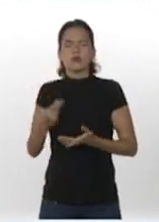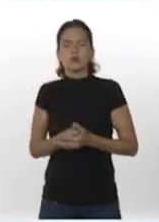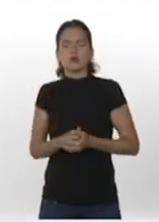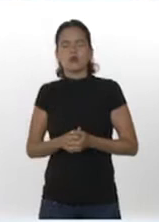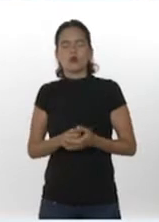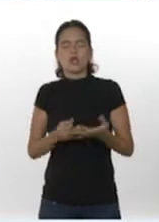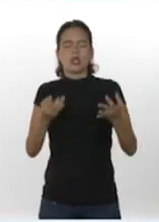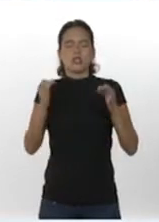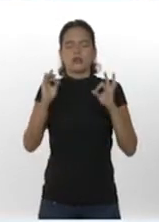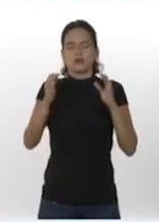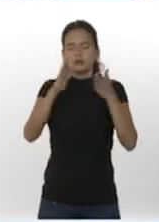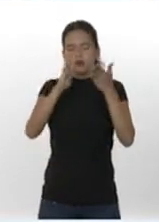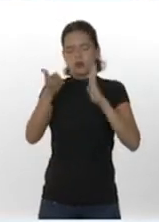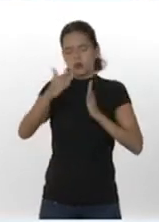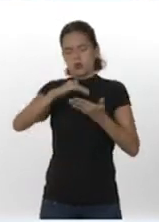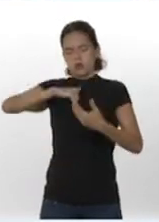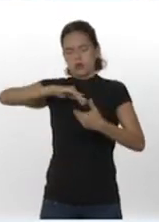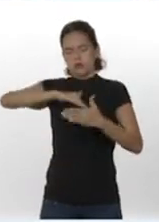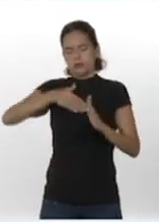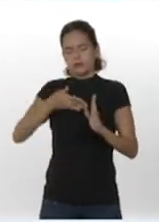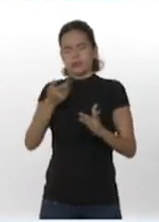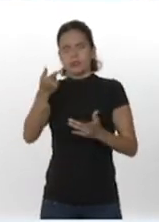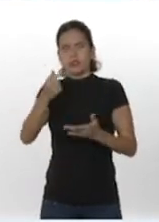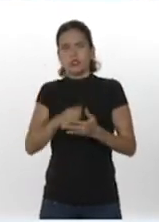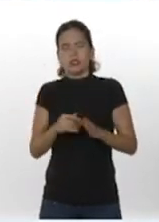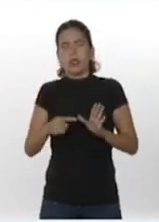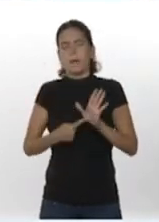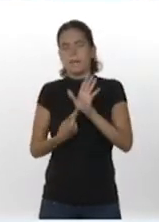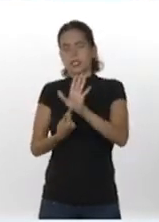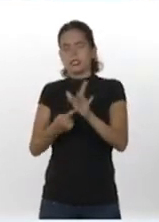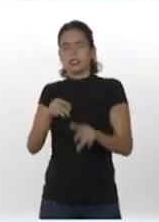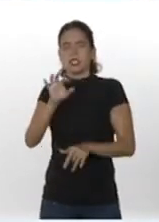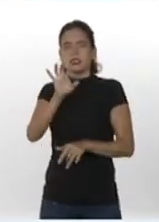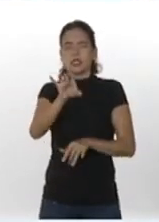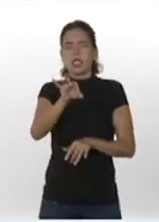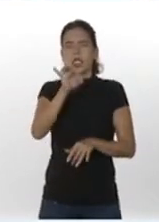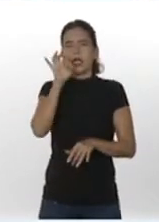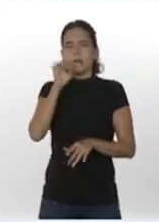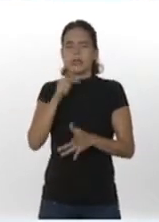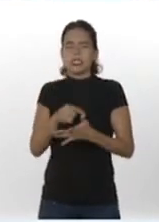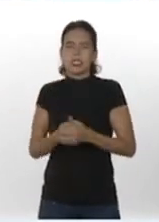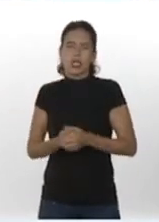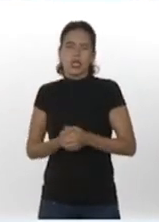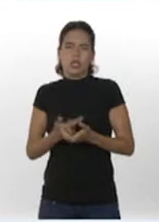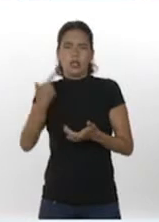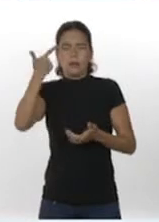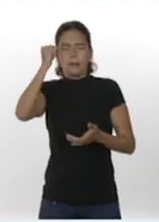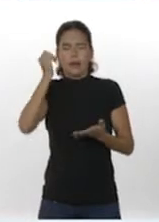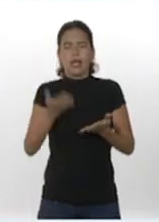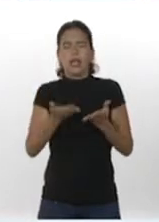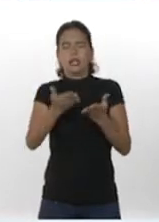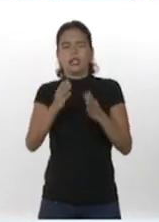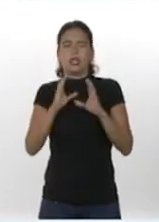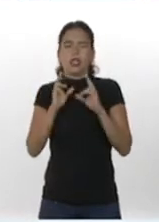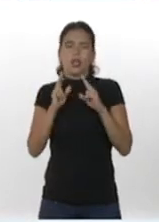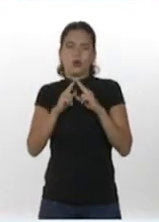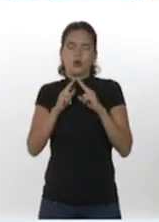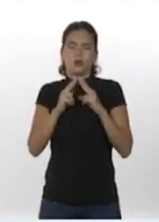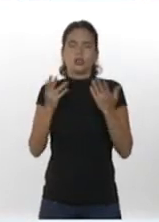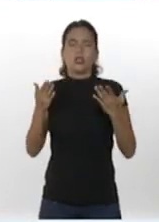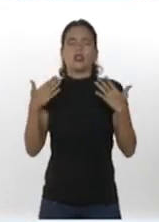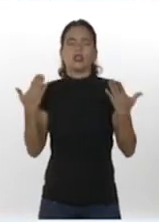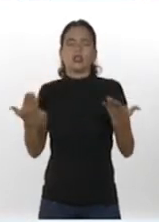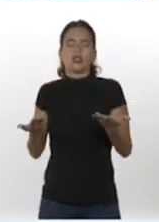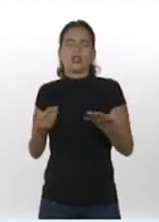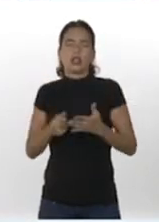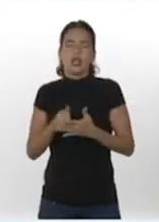utiliza mucho en los museos, en algunas, digamos, presentaciones especiales, protocolos, para dar a